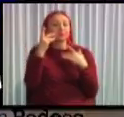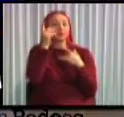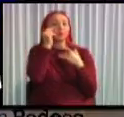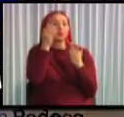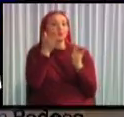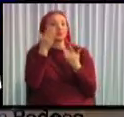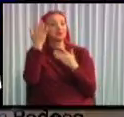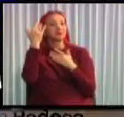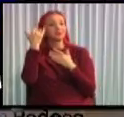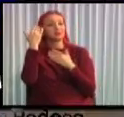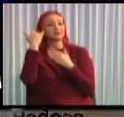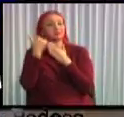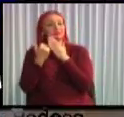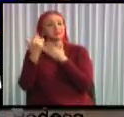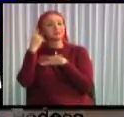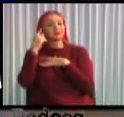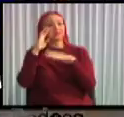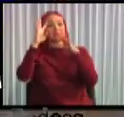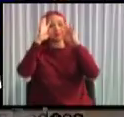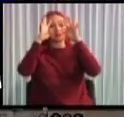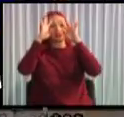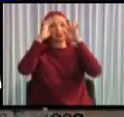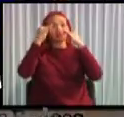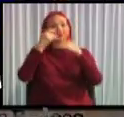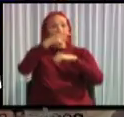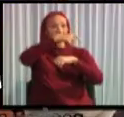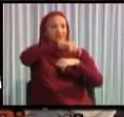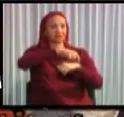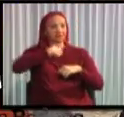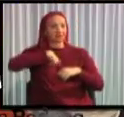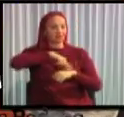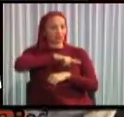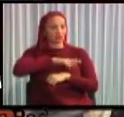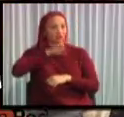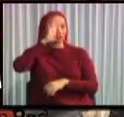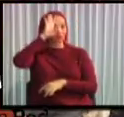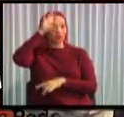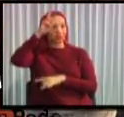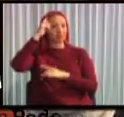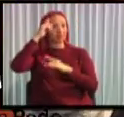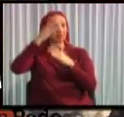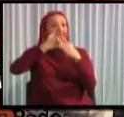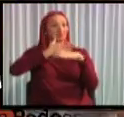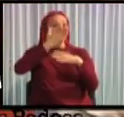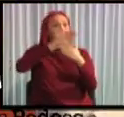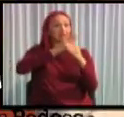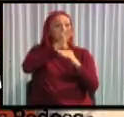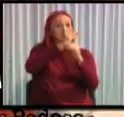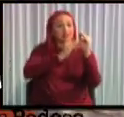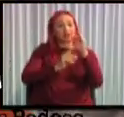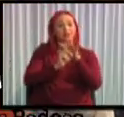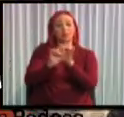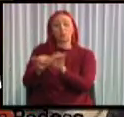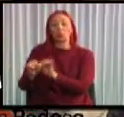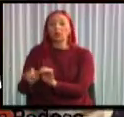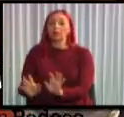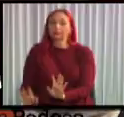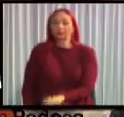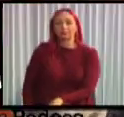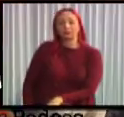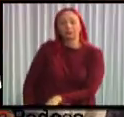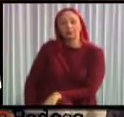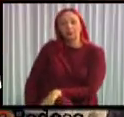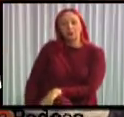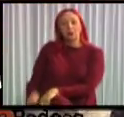Curiosidades, esa era la creatividad en ese momento de nosotros para hacer algo, para movernos. Para jugar, para moverse. Para moverse,